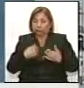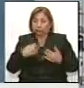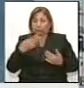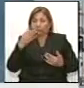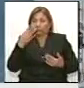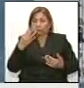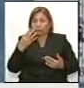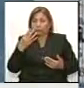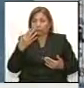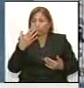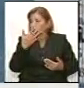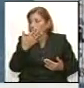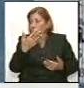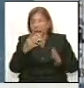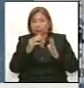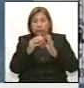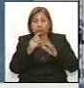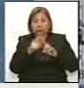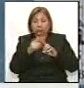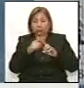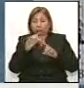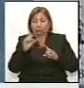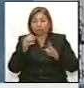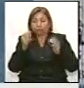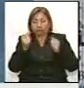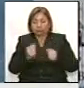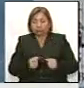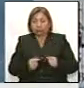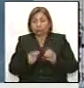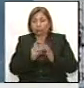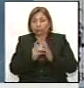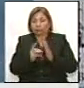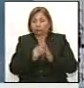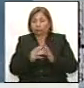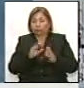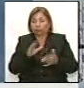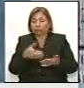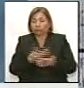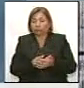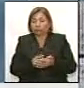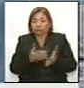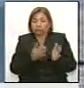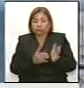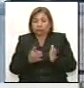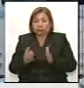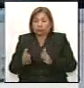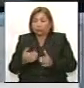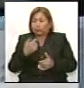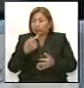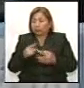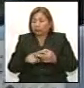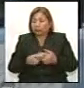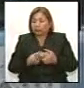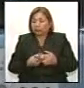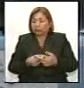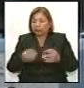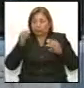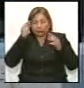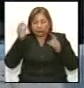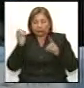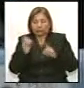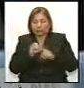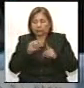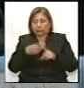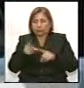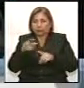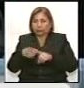cinco títulos. El primero está referido a disposiciones generales, donde se plantean los principios, los objetivos,